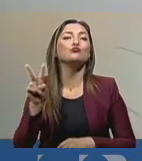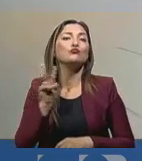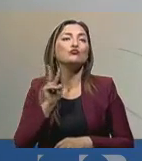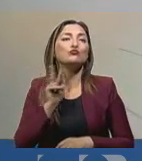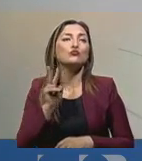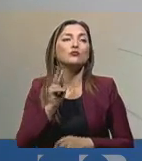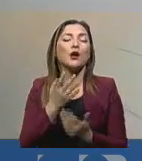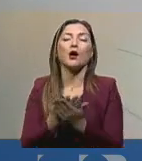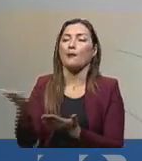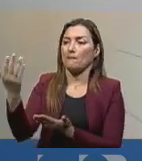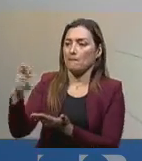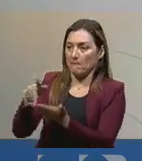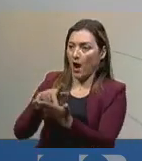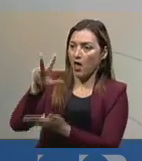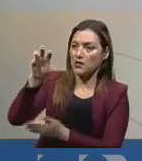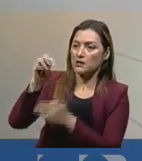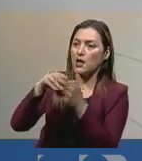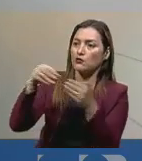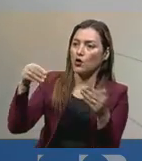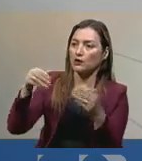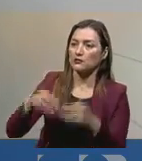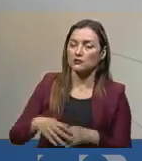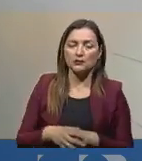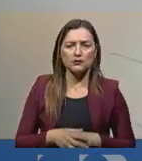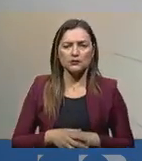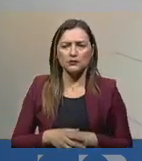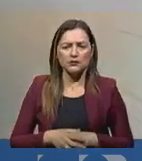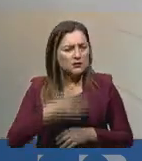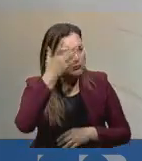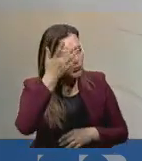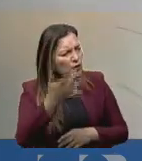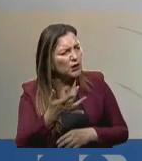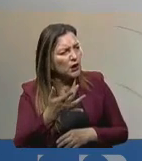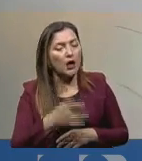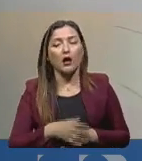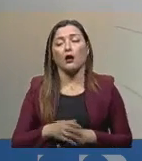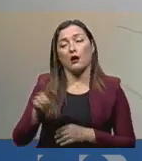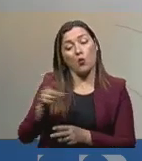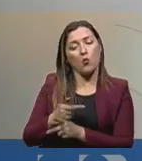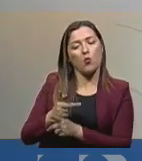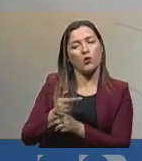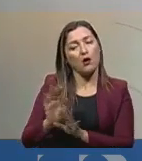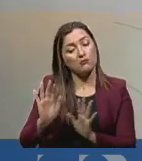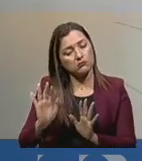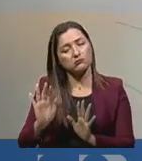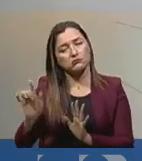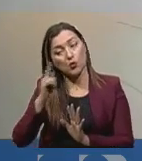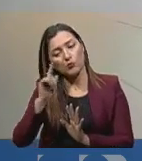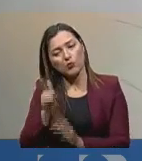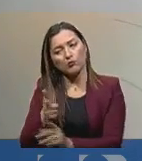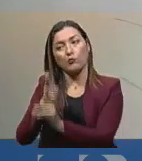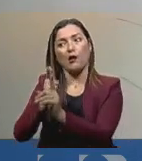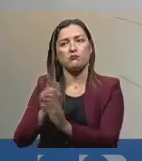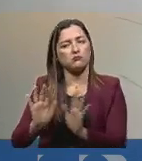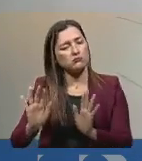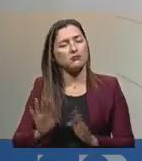de esto le pidieron 30 dólares para cuidarnos de quién de ellos Esa es la vacuna que están cobrando por aquí que se ha sabido con